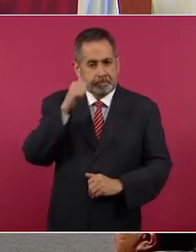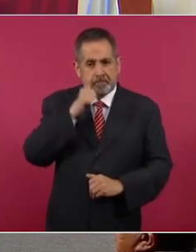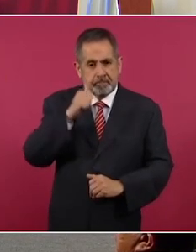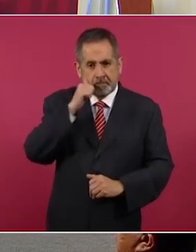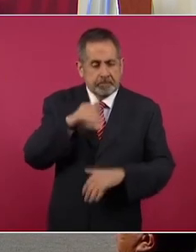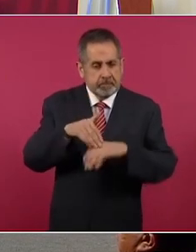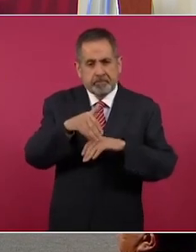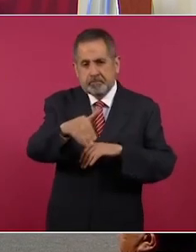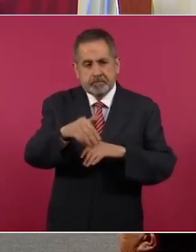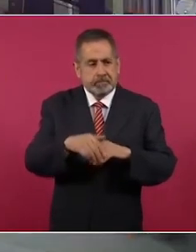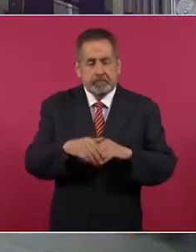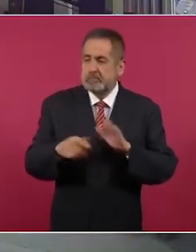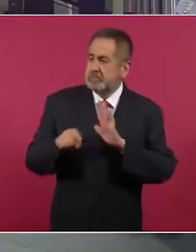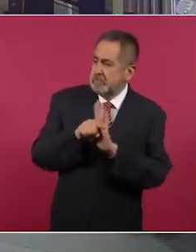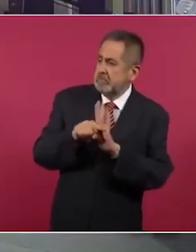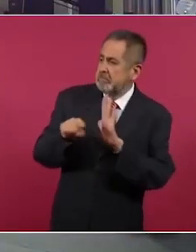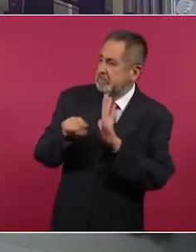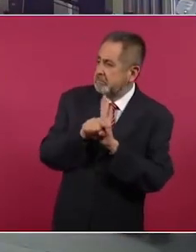es abajo.